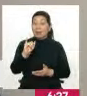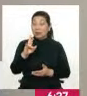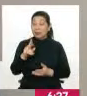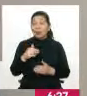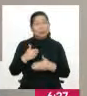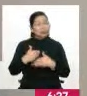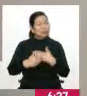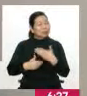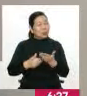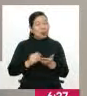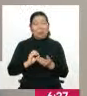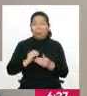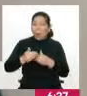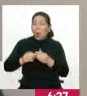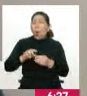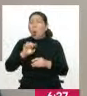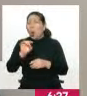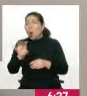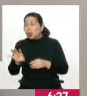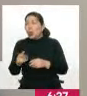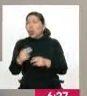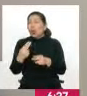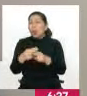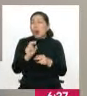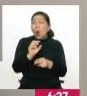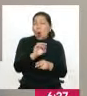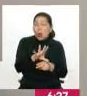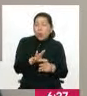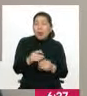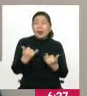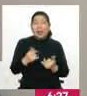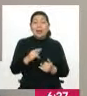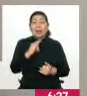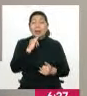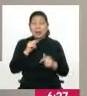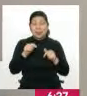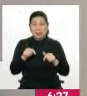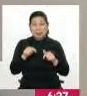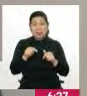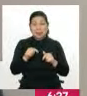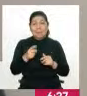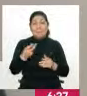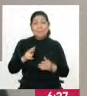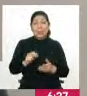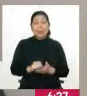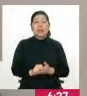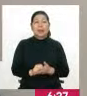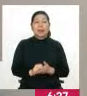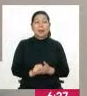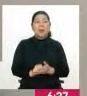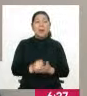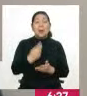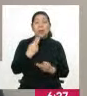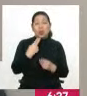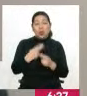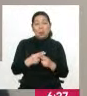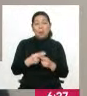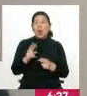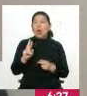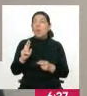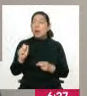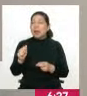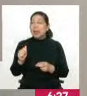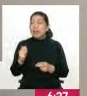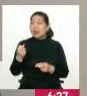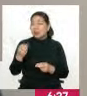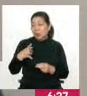sigue evolucionando y está produciendo nuevas variantes. Aquí en Estados Unidos todavía la variante predominante es la variante BA5, la cual constituye